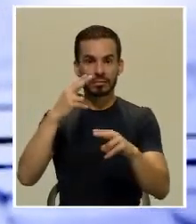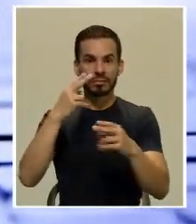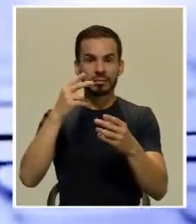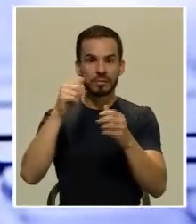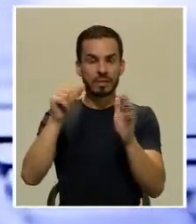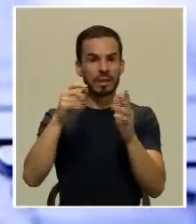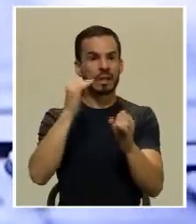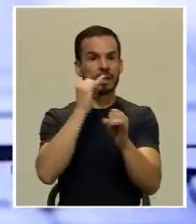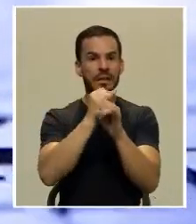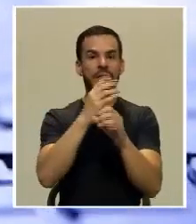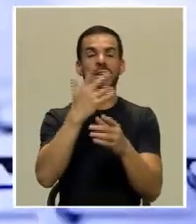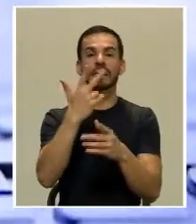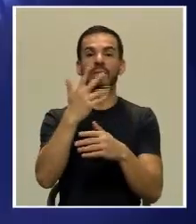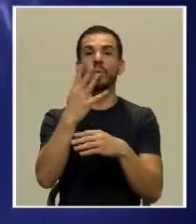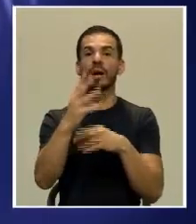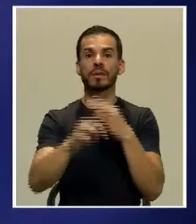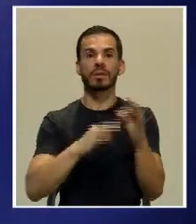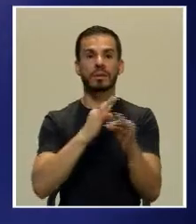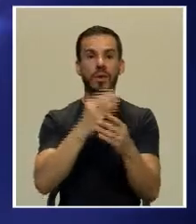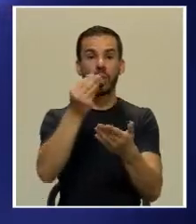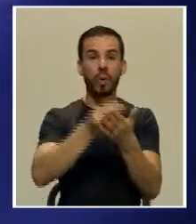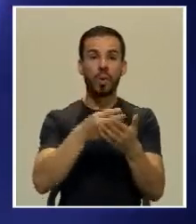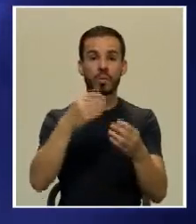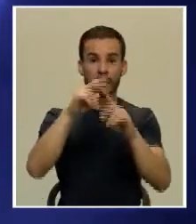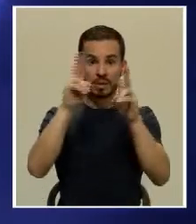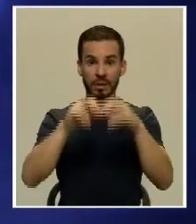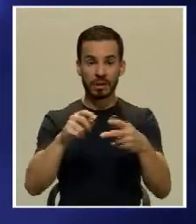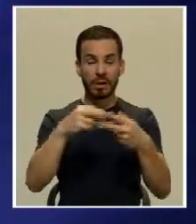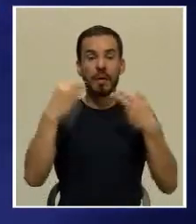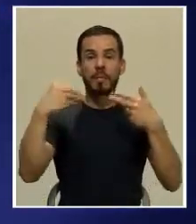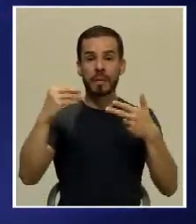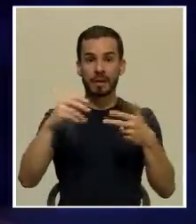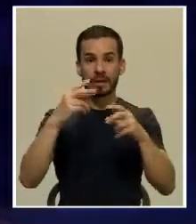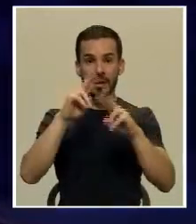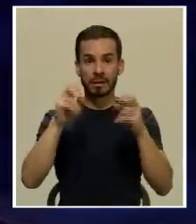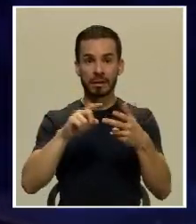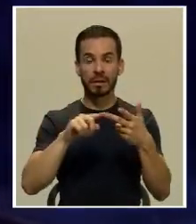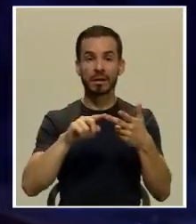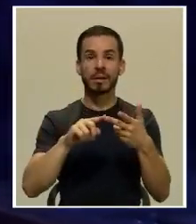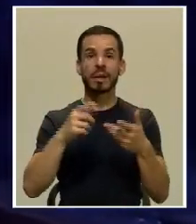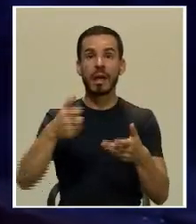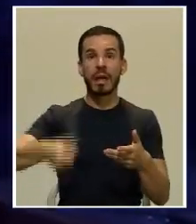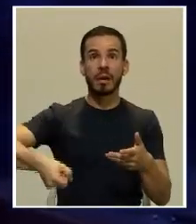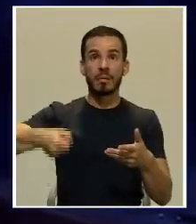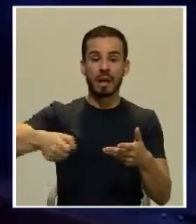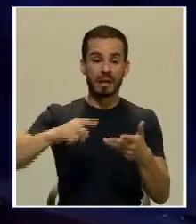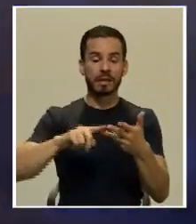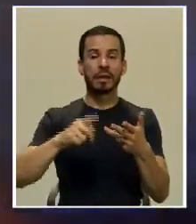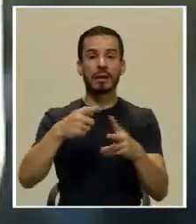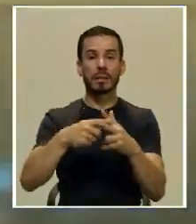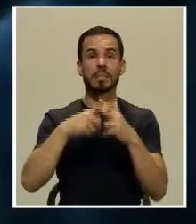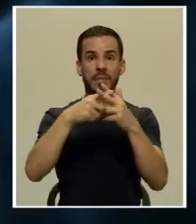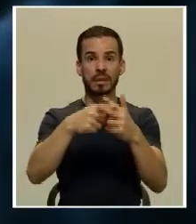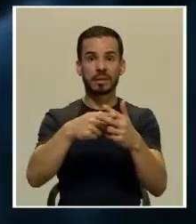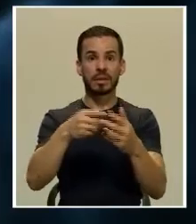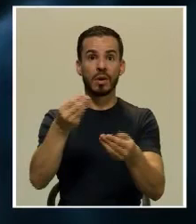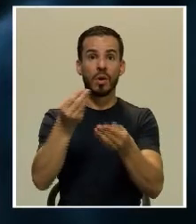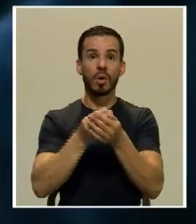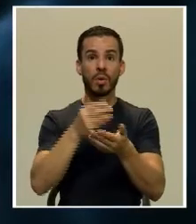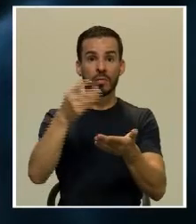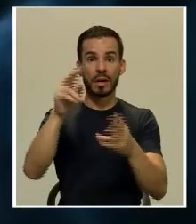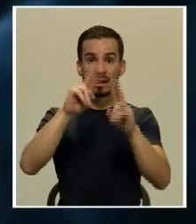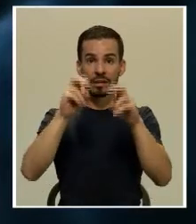4 tipos de timos: el de compras por internet, el de ventas por internet, el llamado timo de la maleta y el de préstamos. El de compra